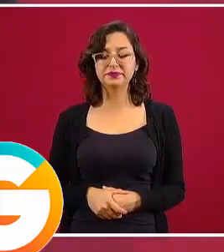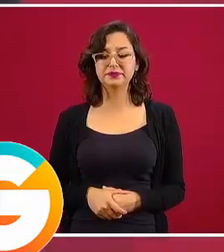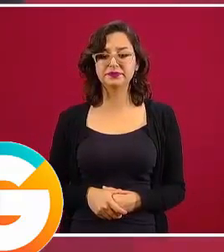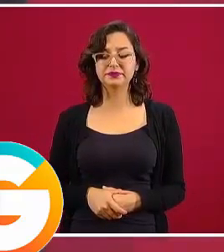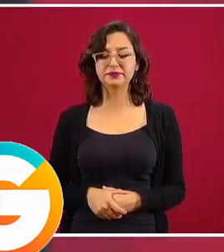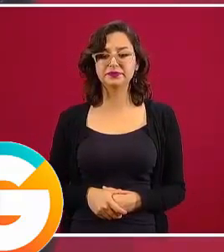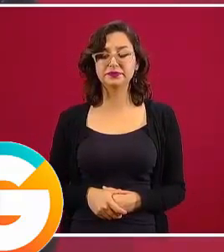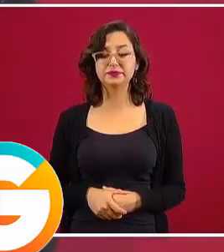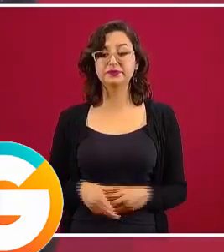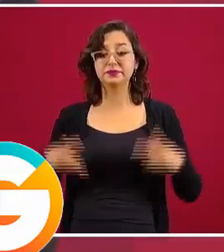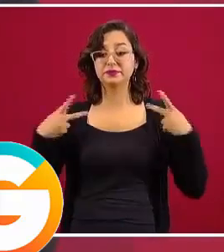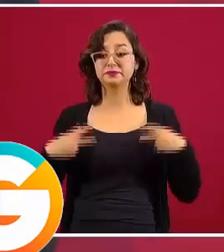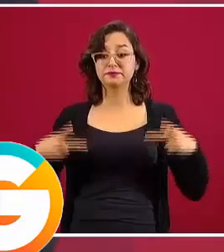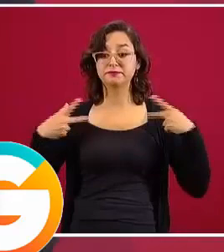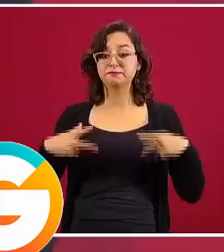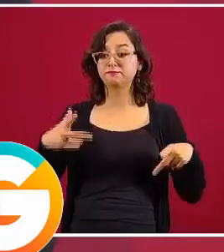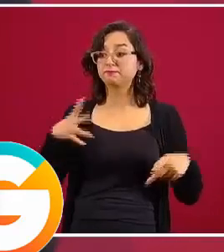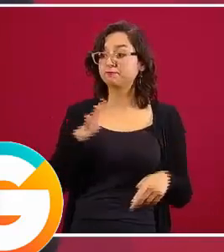Y decirle a la gente,